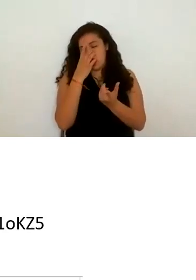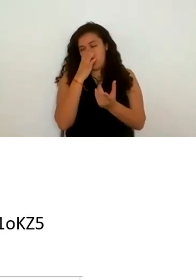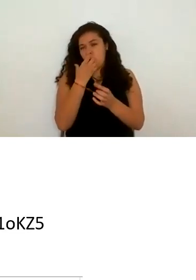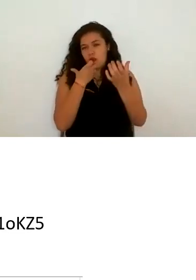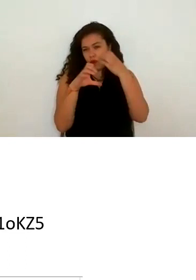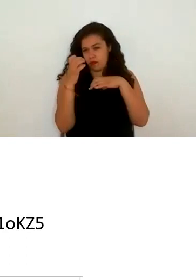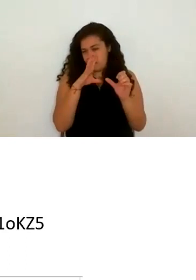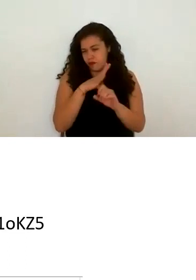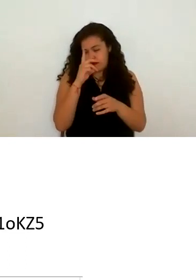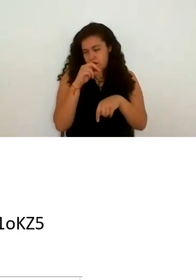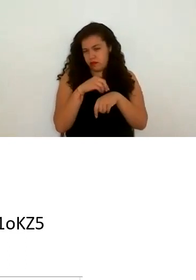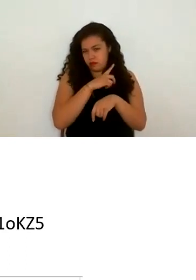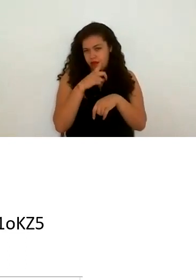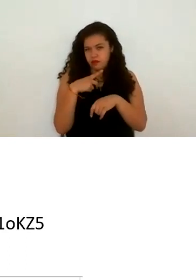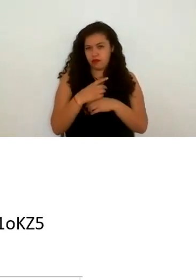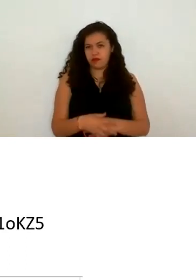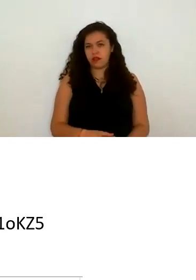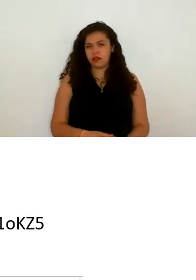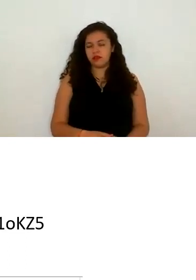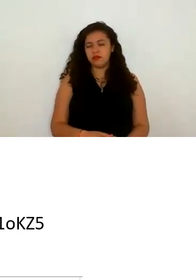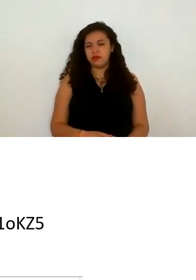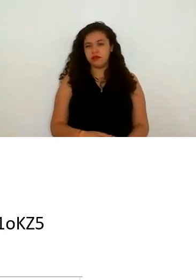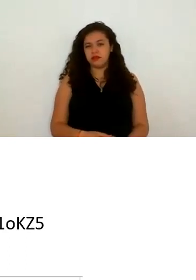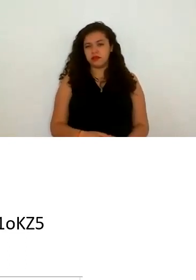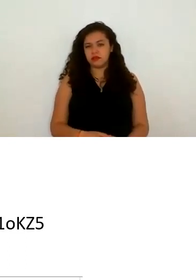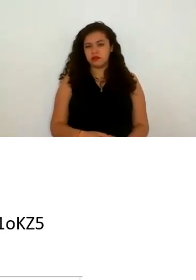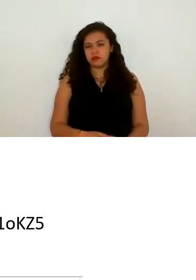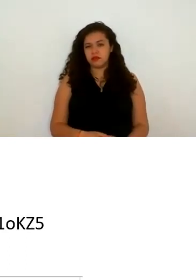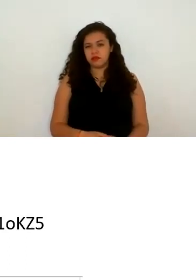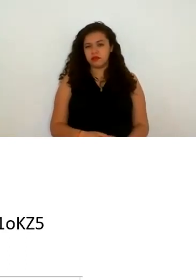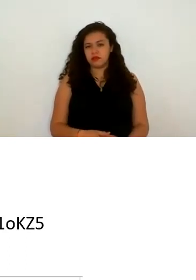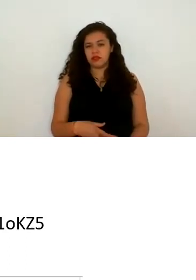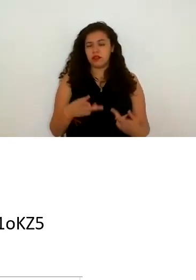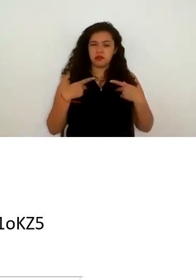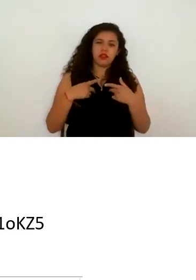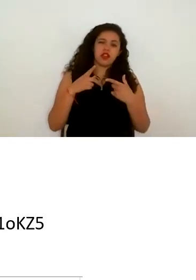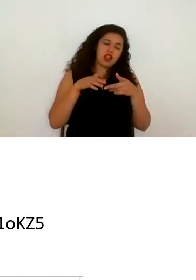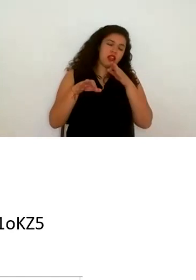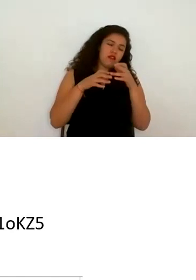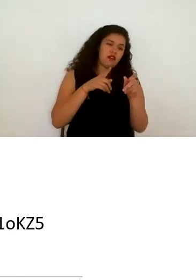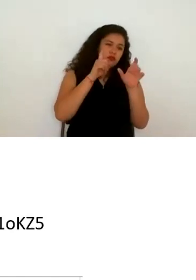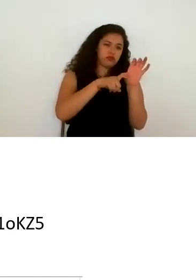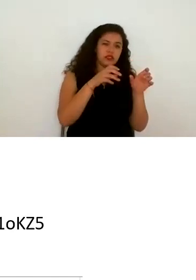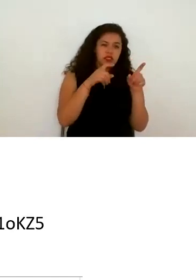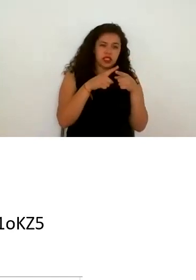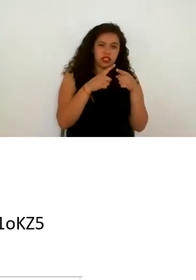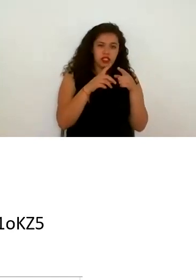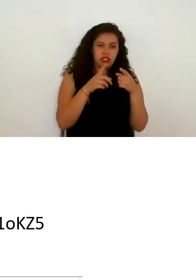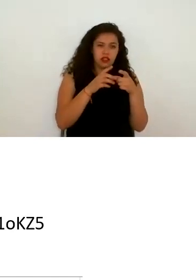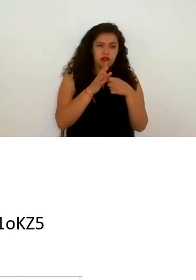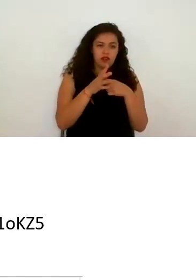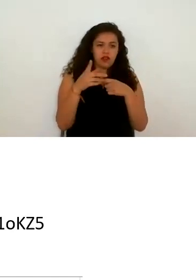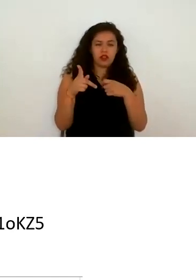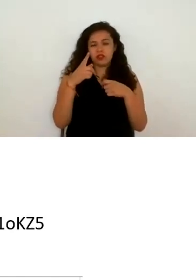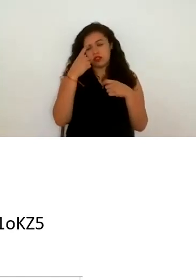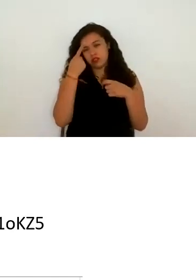importante señalar, ¿no? Alguien decía, ¿a qué área de adscripción está ese trabajador? ¿Cuál fue el motivo de su